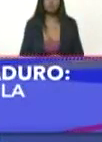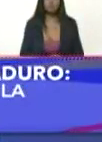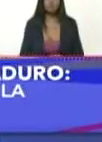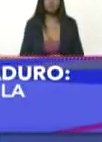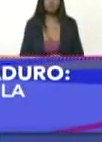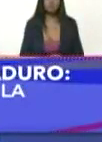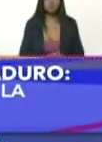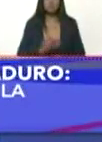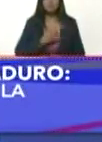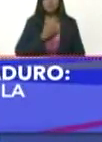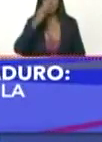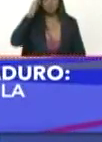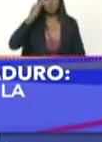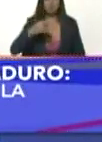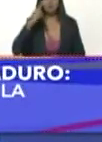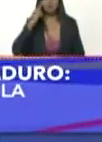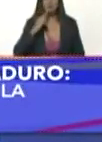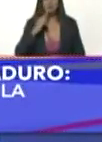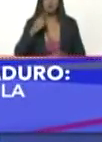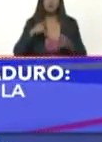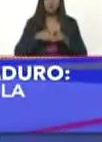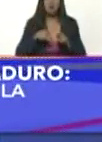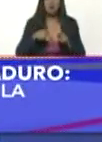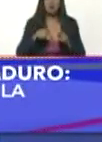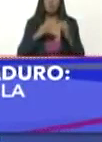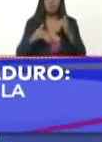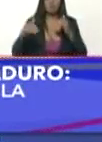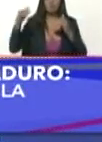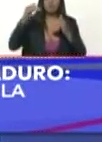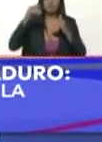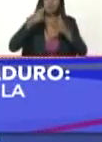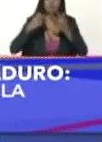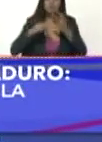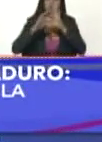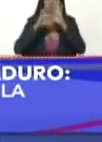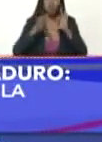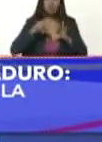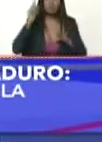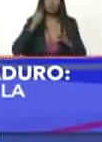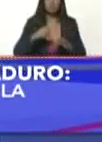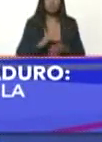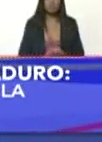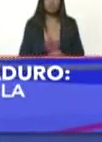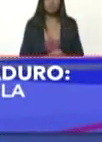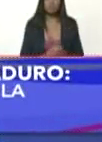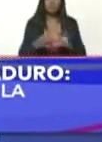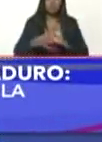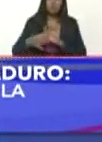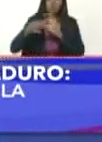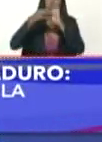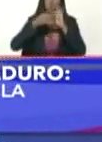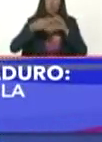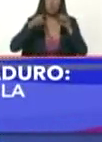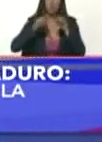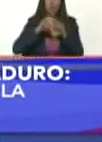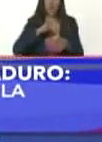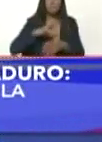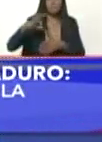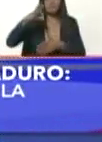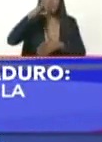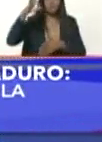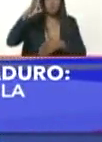La Universidad Militar Bolivariana de Venezuela es nuestro mayor instrumento de cohesión